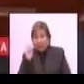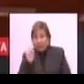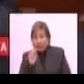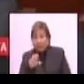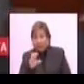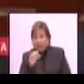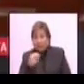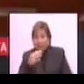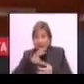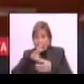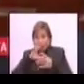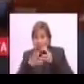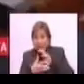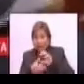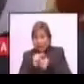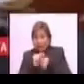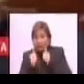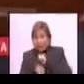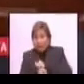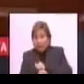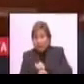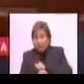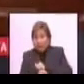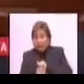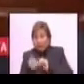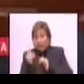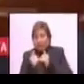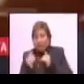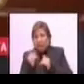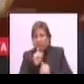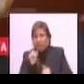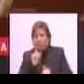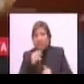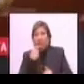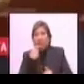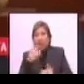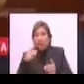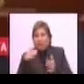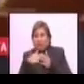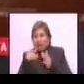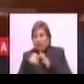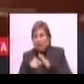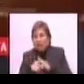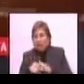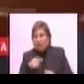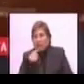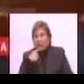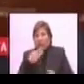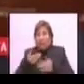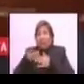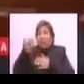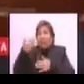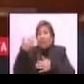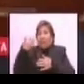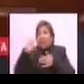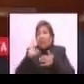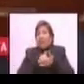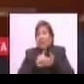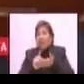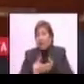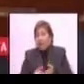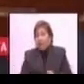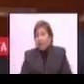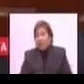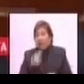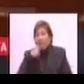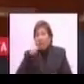entonces disfrazan el pedido y en el último oficio dicen, no, es porque se está socavando, incluso dice, desde hace varias semanas